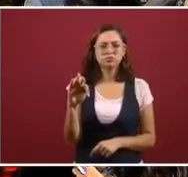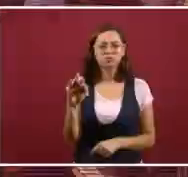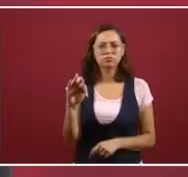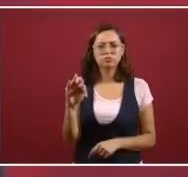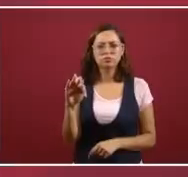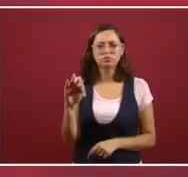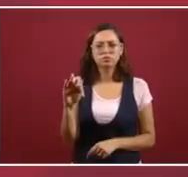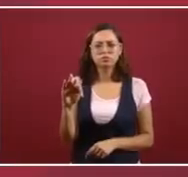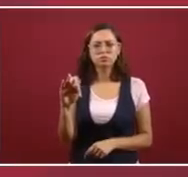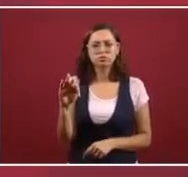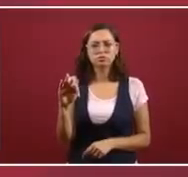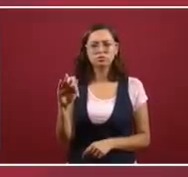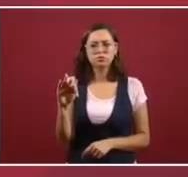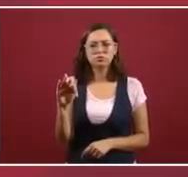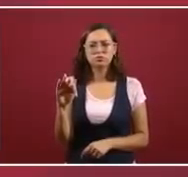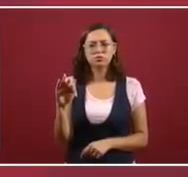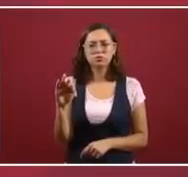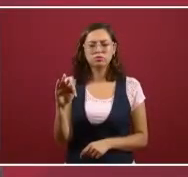El